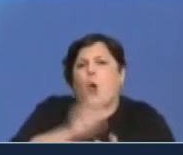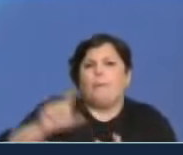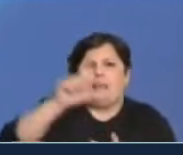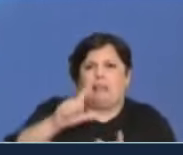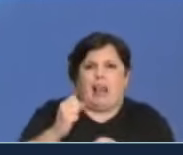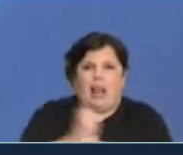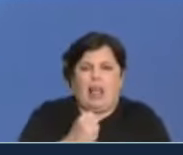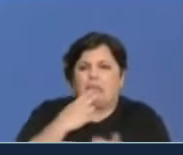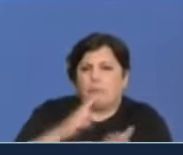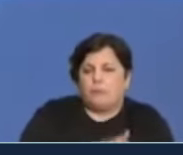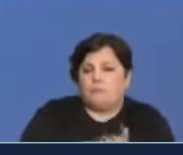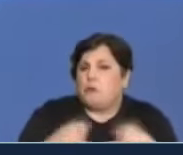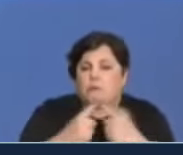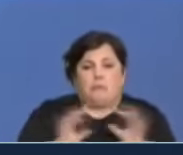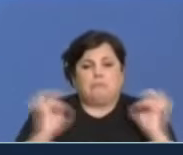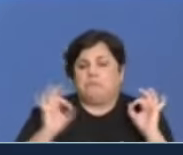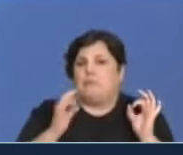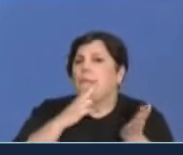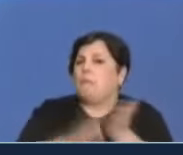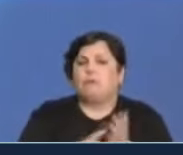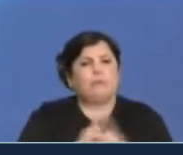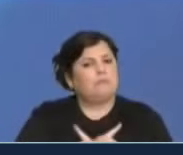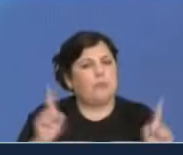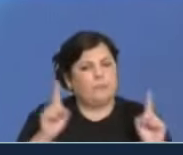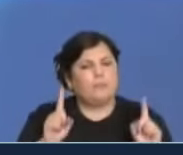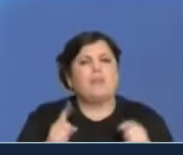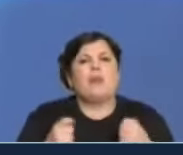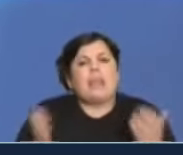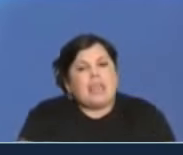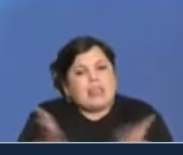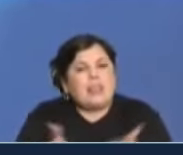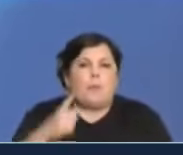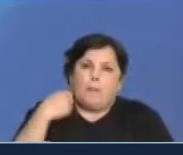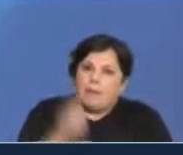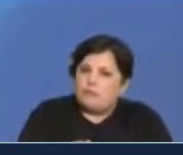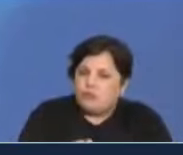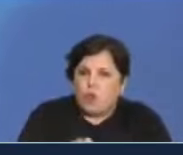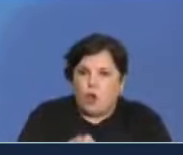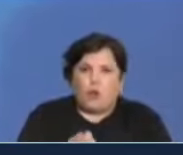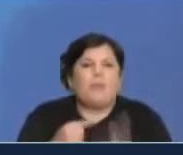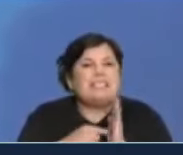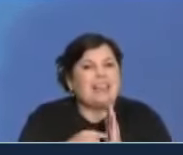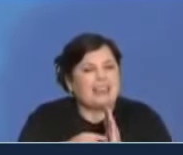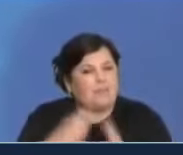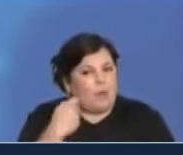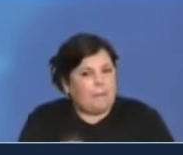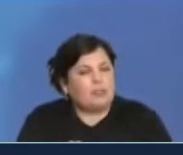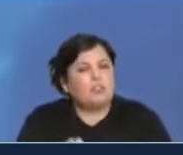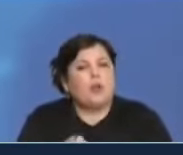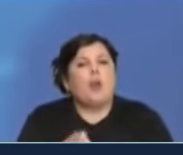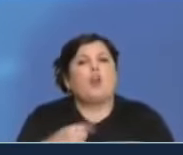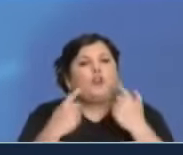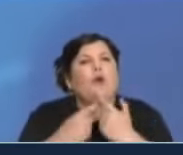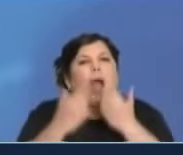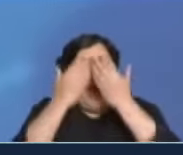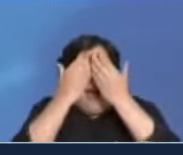mantener una política de mano dura contra la inseguridad, especialmente contra el alza creciente del narcotráfico. Al intercambiar sus